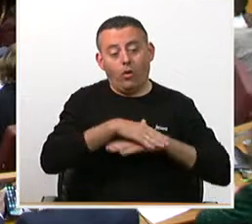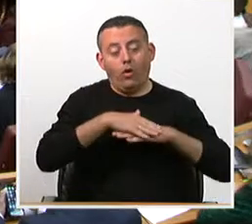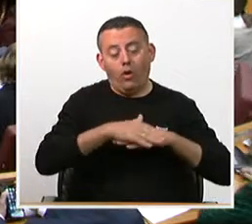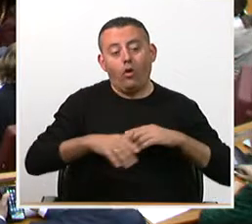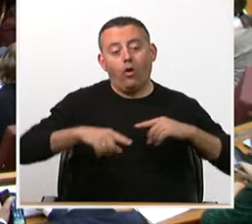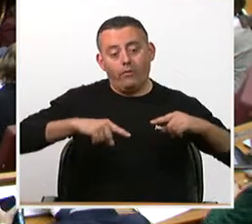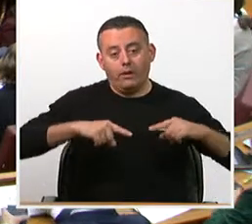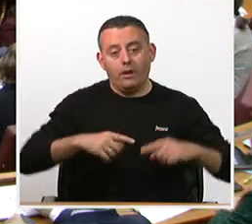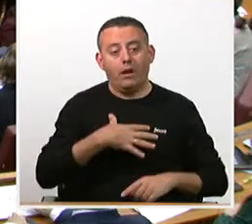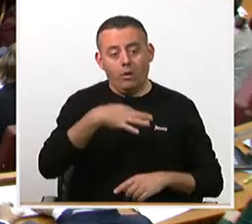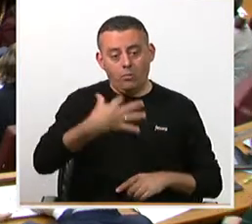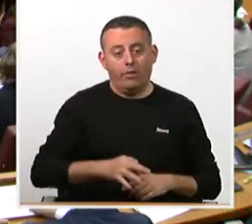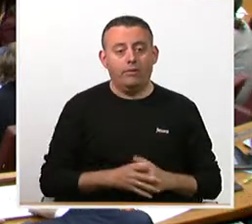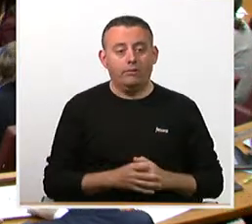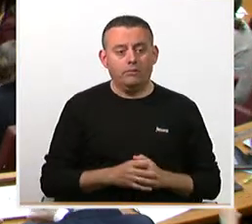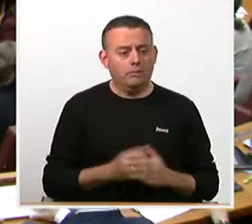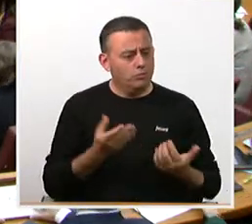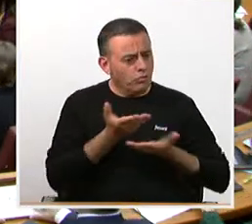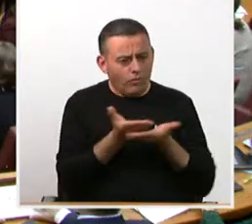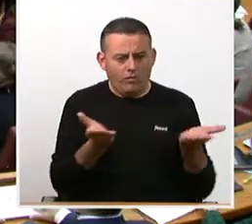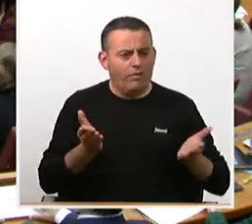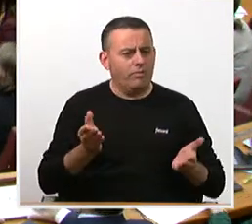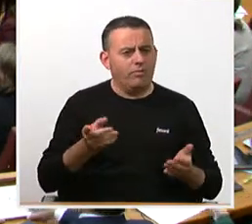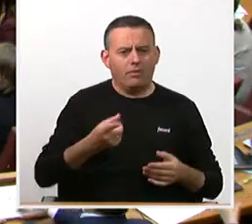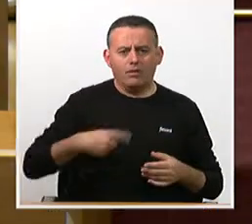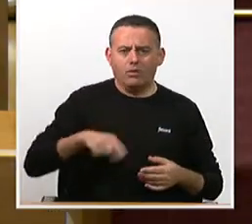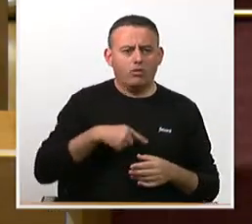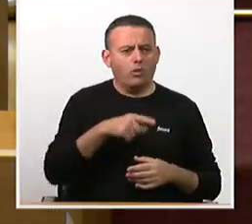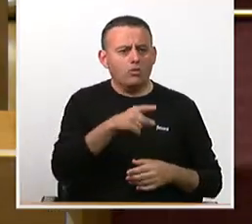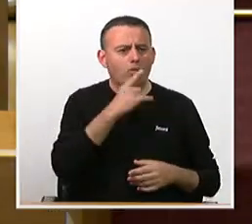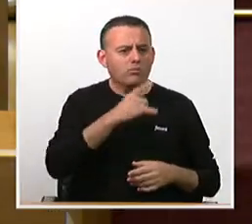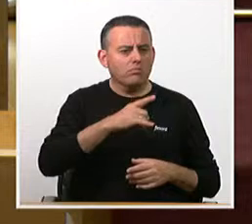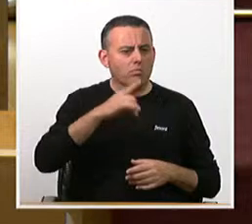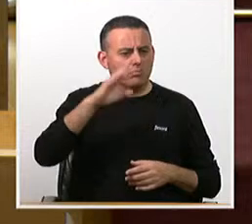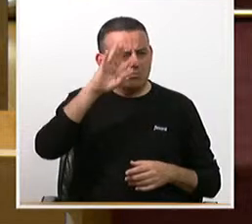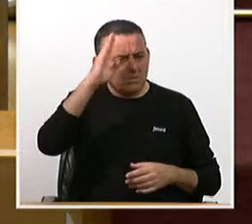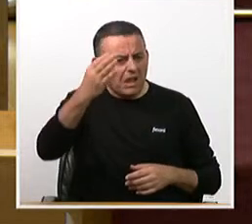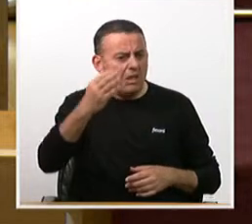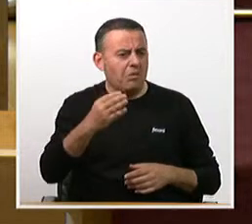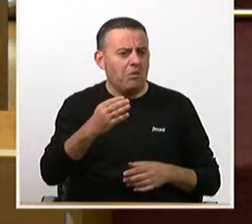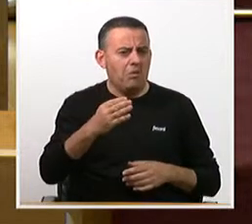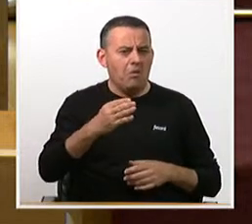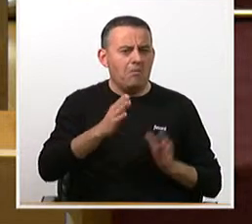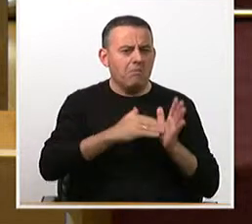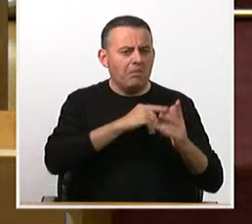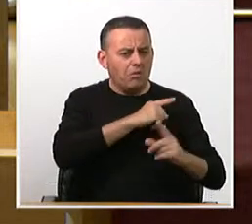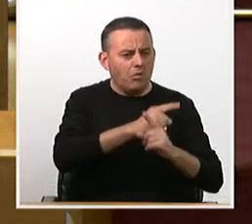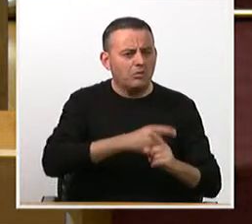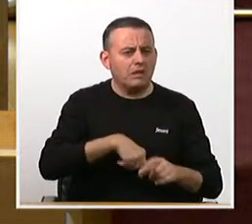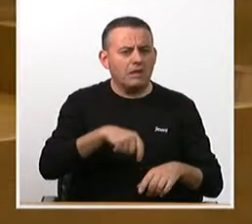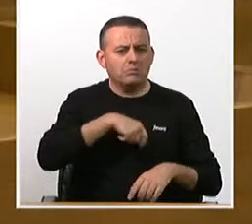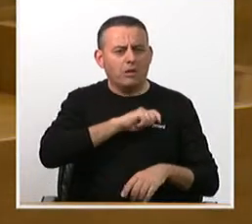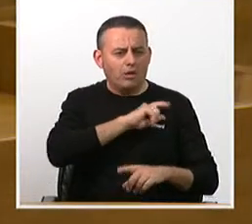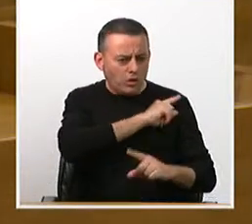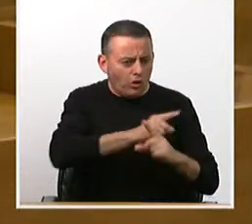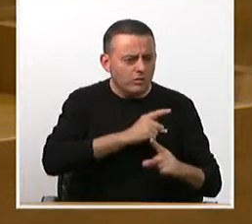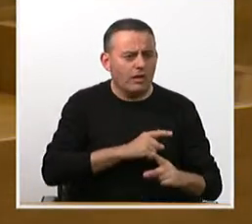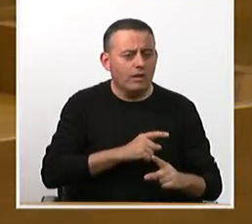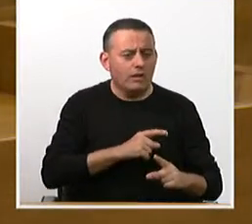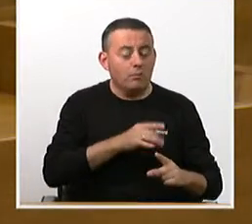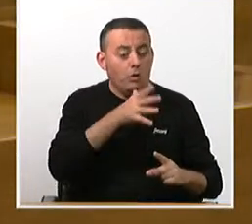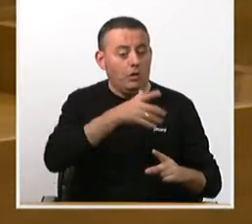no los tildamos ni los vamos a tildar de traidores gu antiv valencianos gu antiespañoles cuando llevan a cabo políticas con las que no estamos de